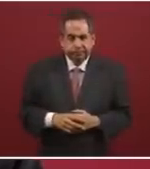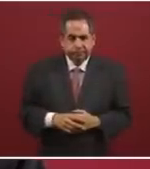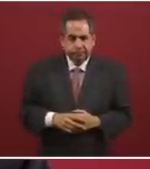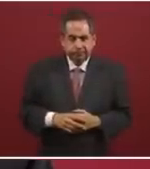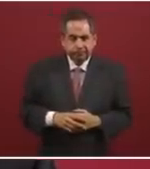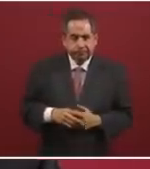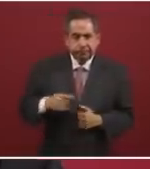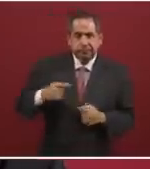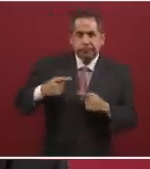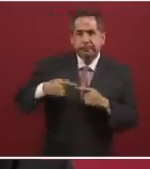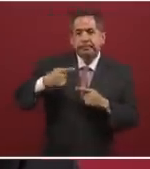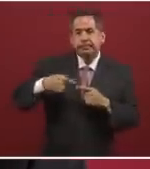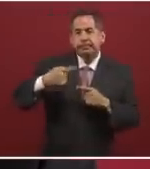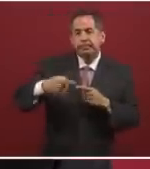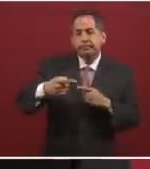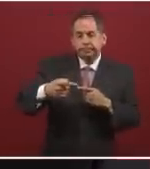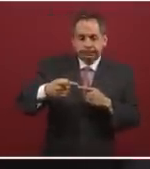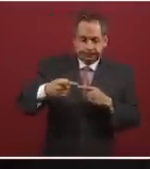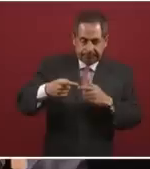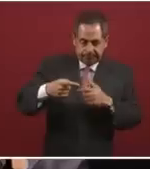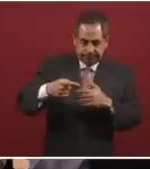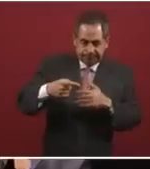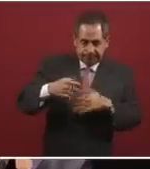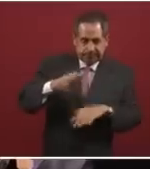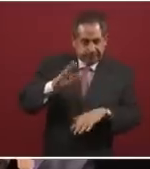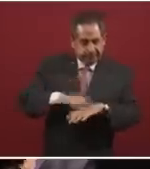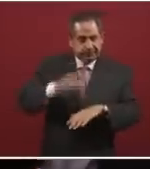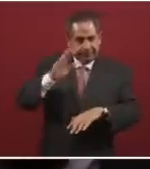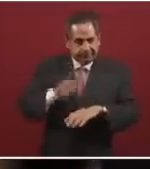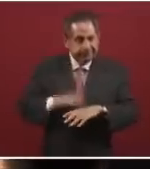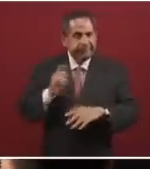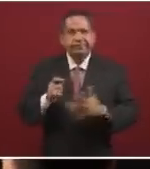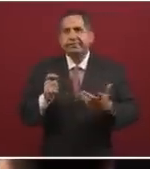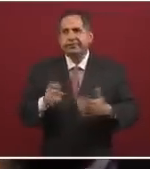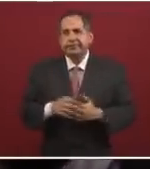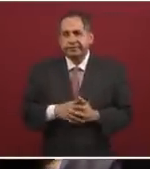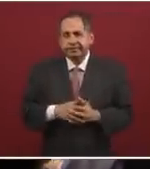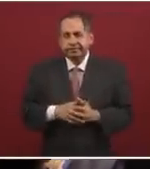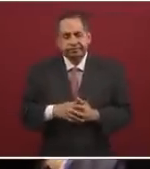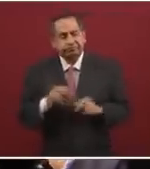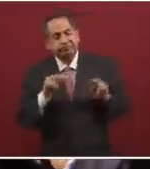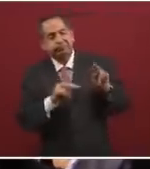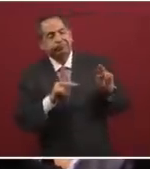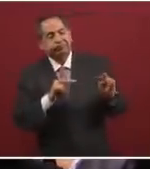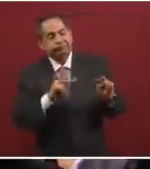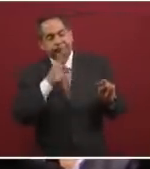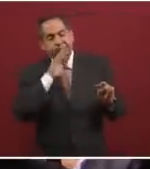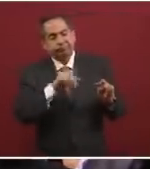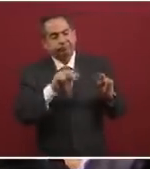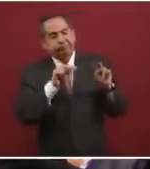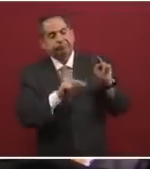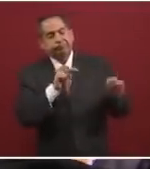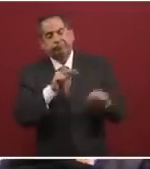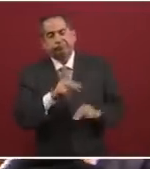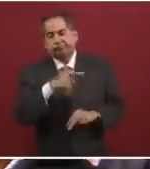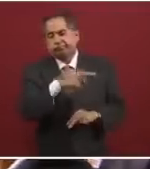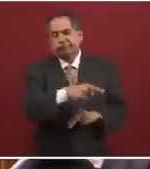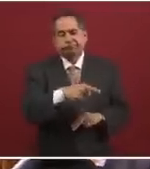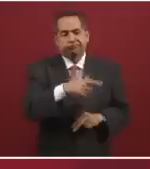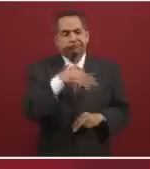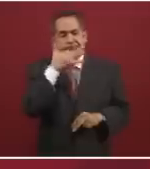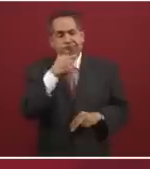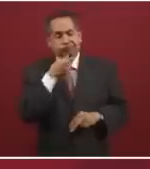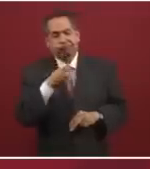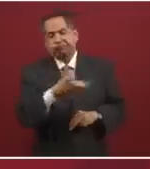Cada vez van a ser más mal vistos los corruptos